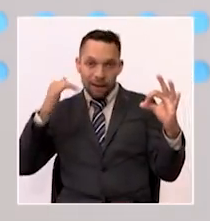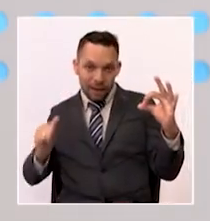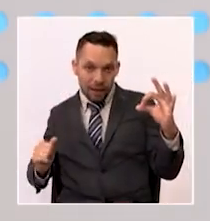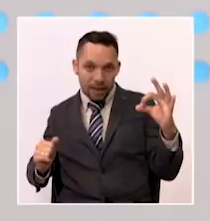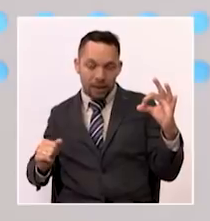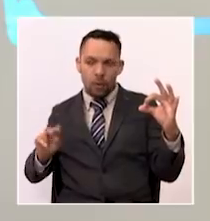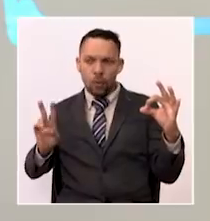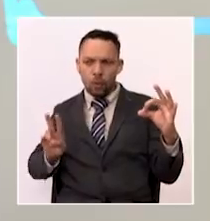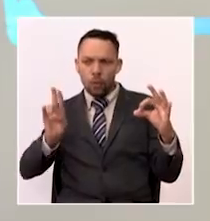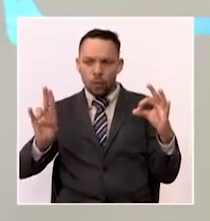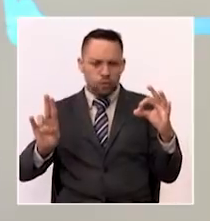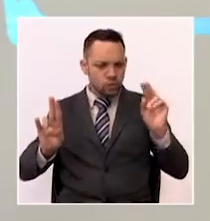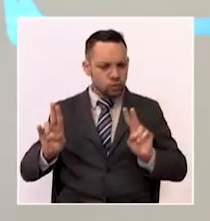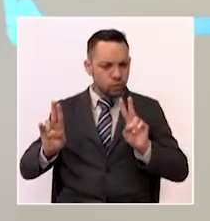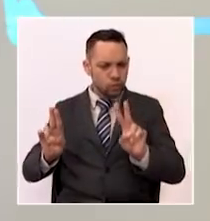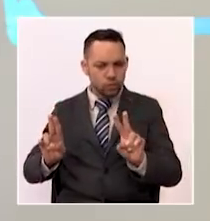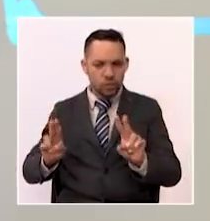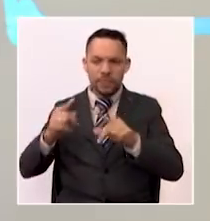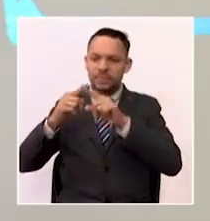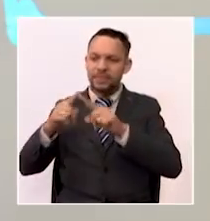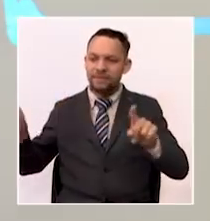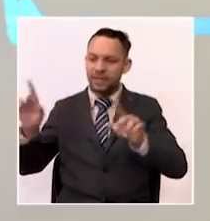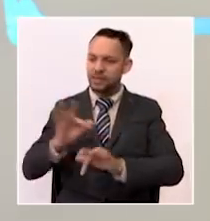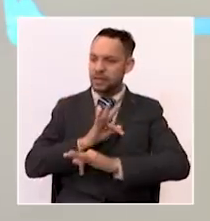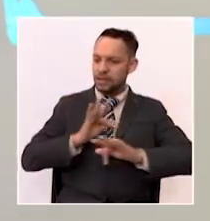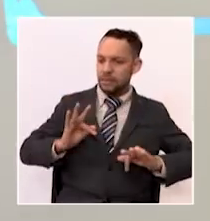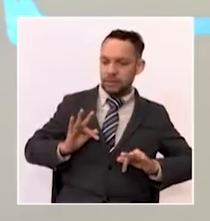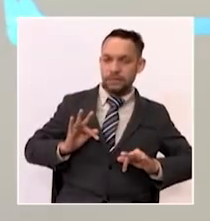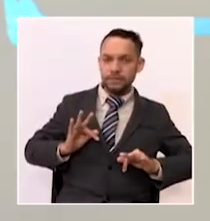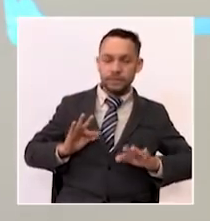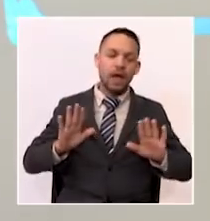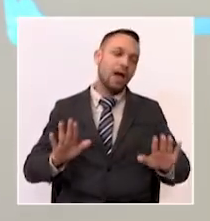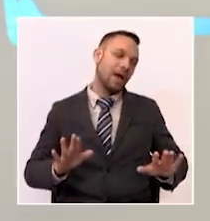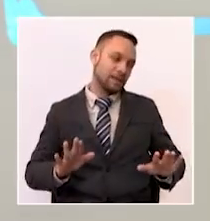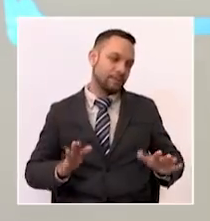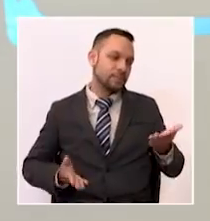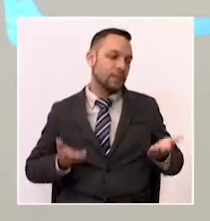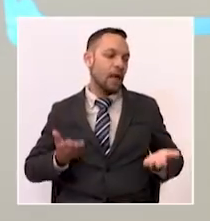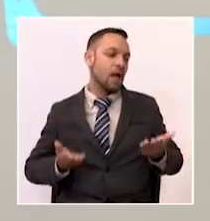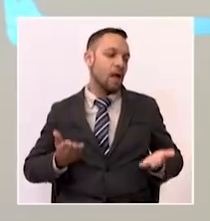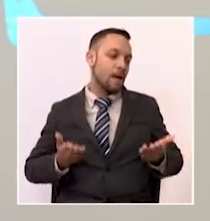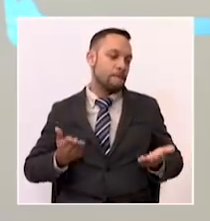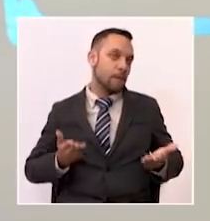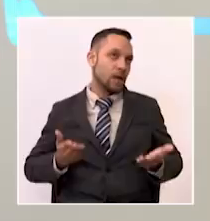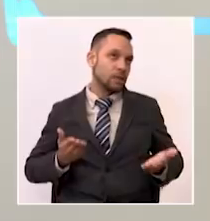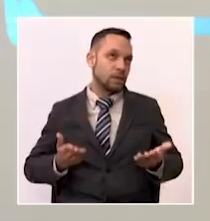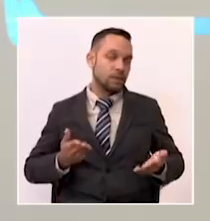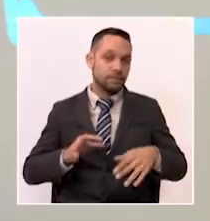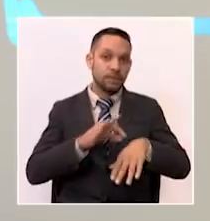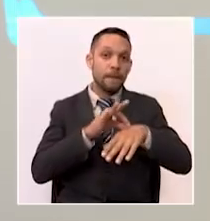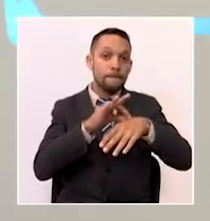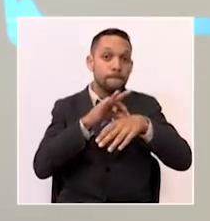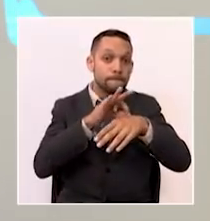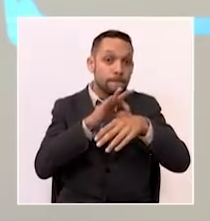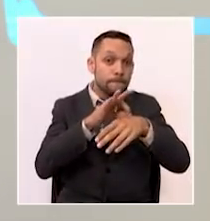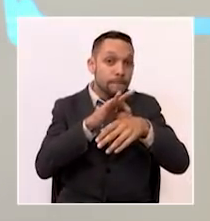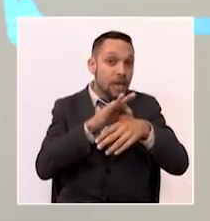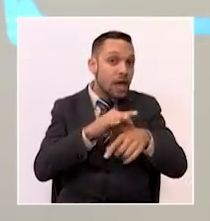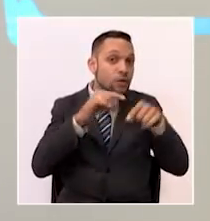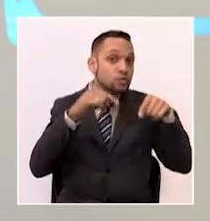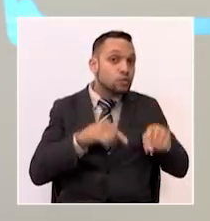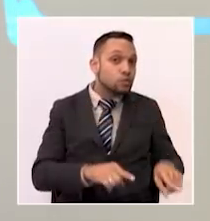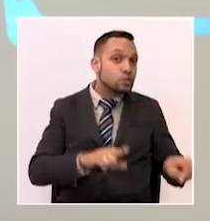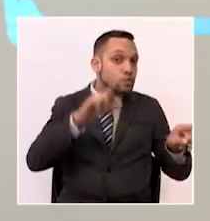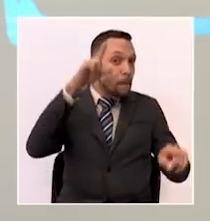qué? Por la facilidad con que penetran esas bacterias en la mucosa del pene, en la piel del pene. Y porque